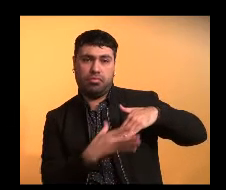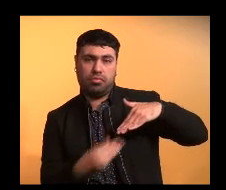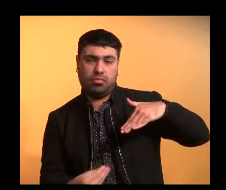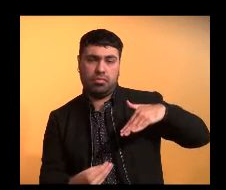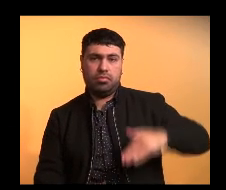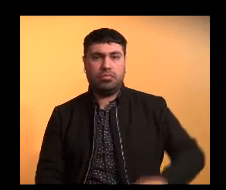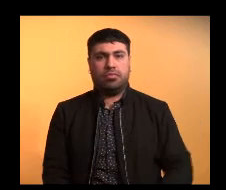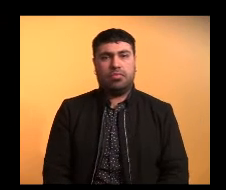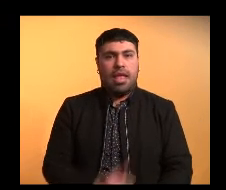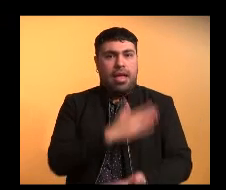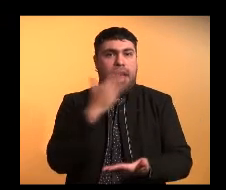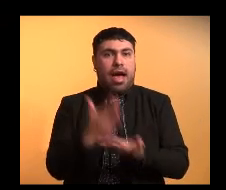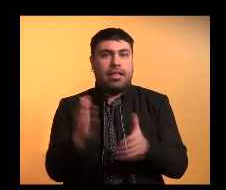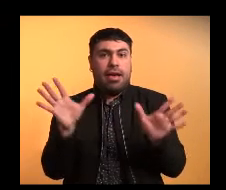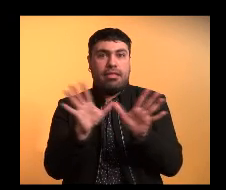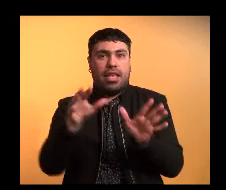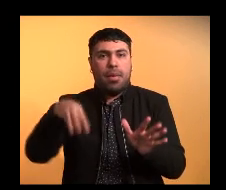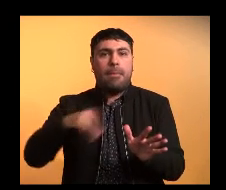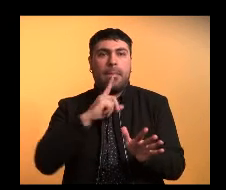largo.